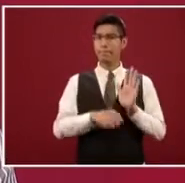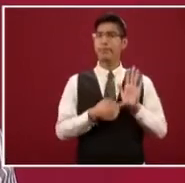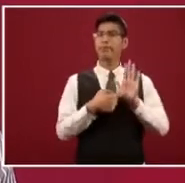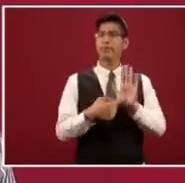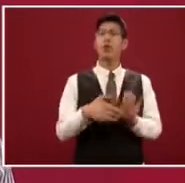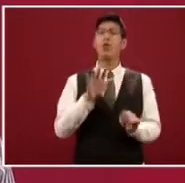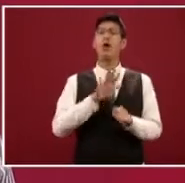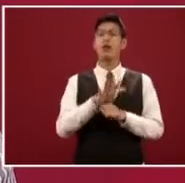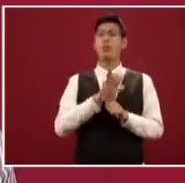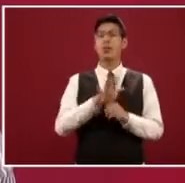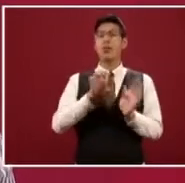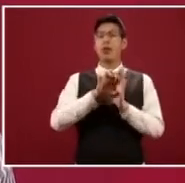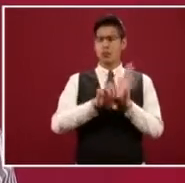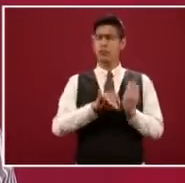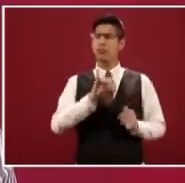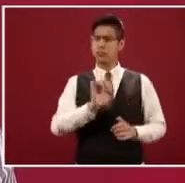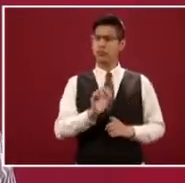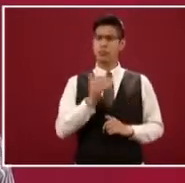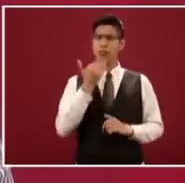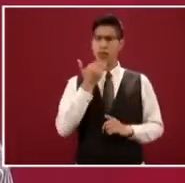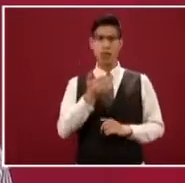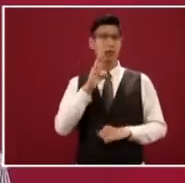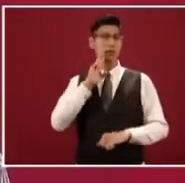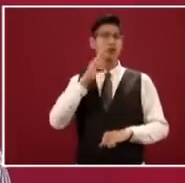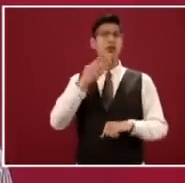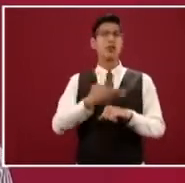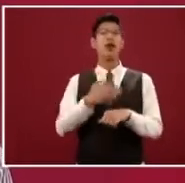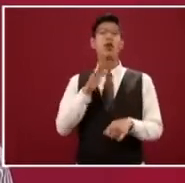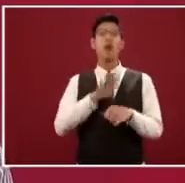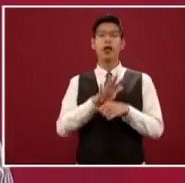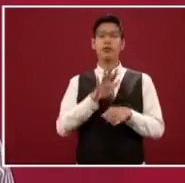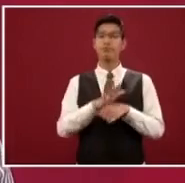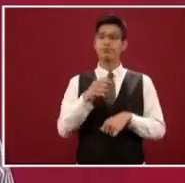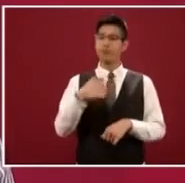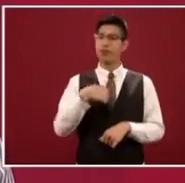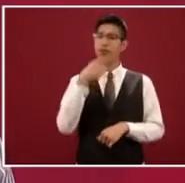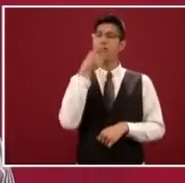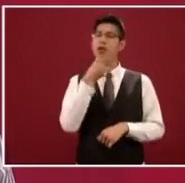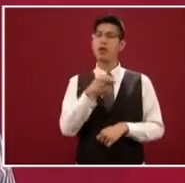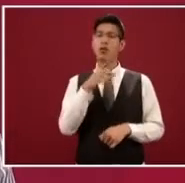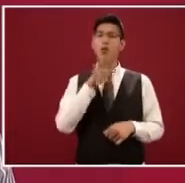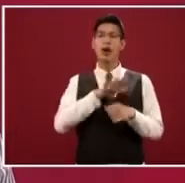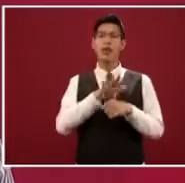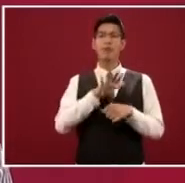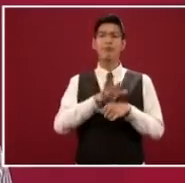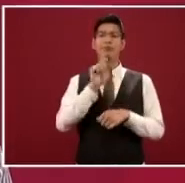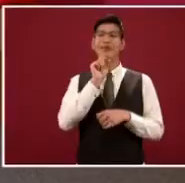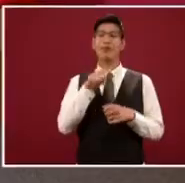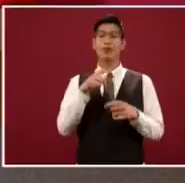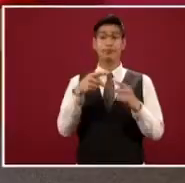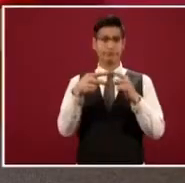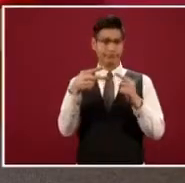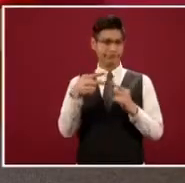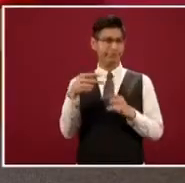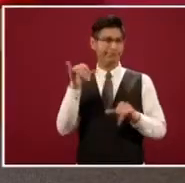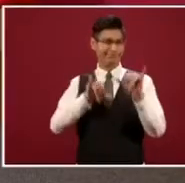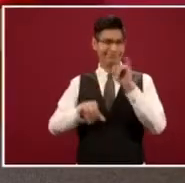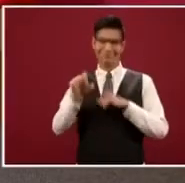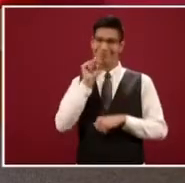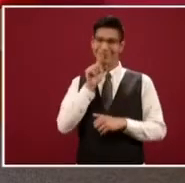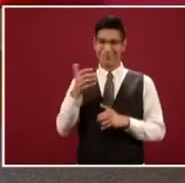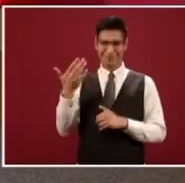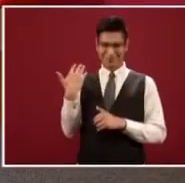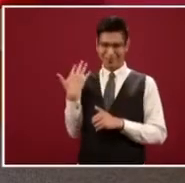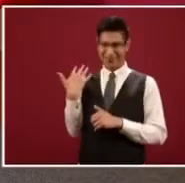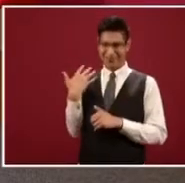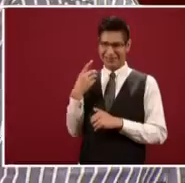destacar positivamente un buen sentido de responsabilidad. Me estoy refiriendo precisamente a los 2 laboratorios que hace unos días